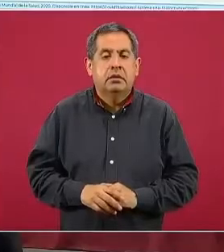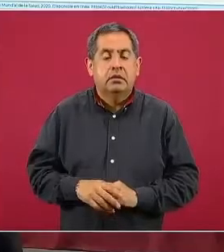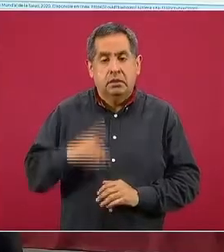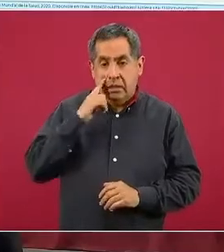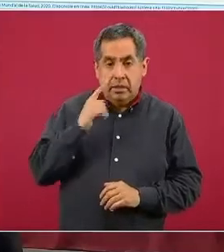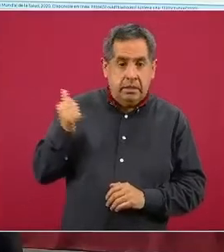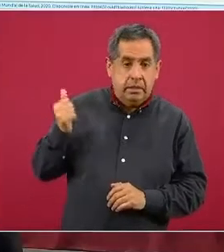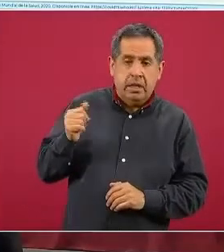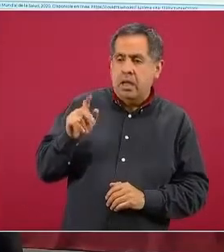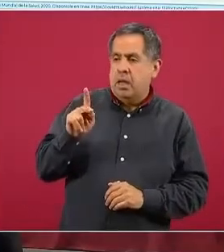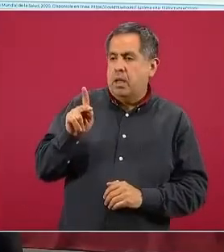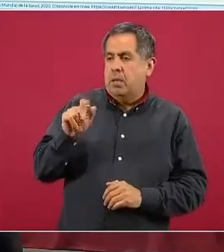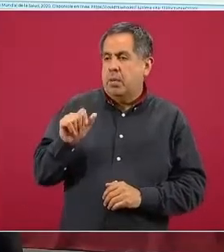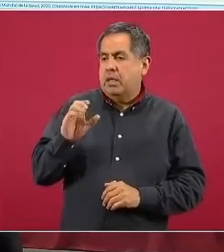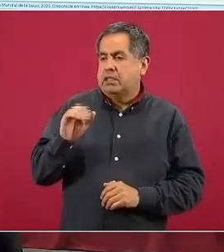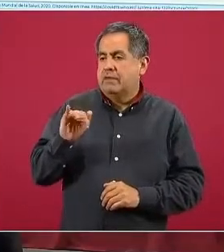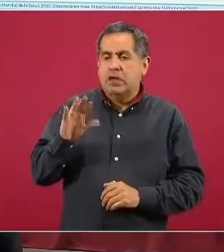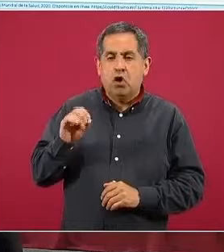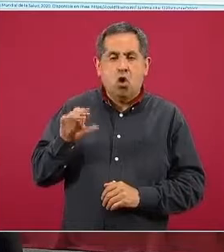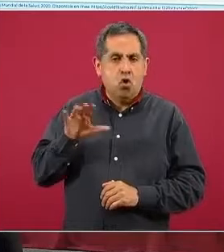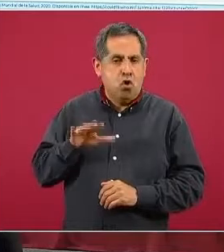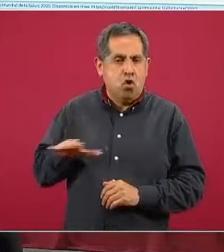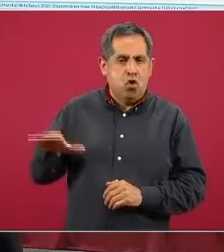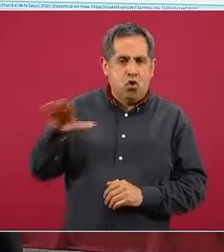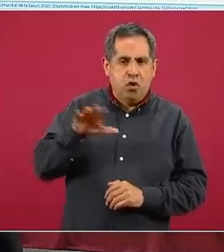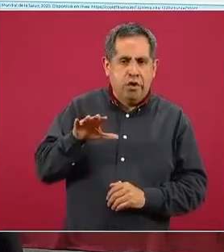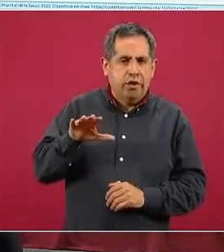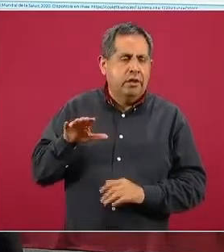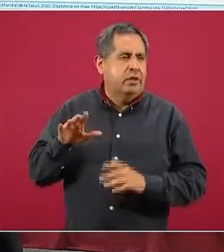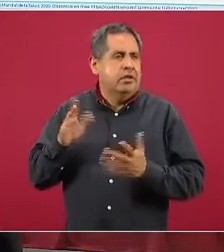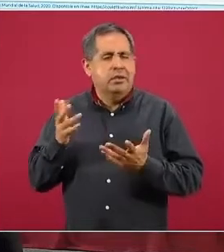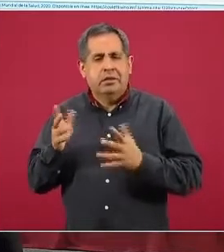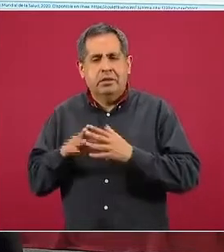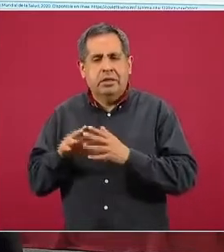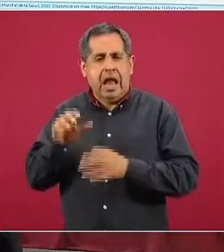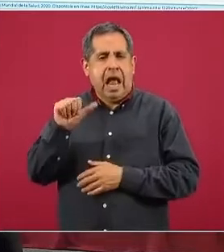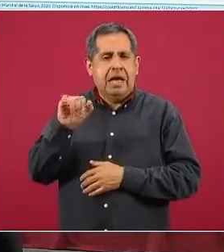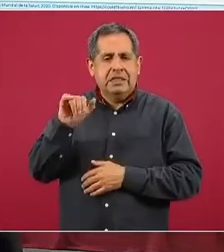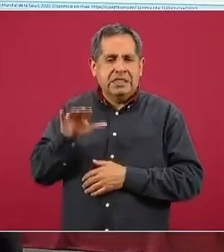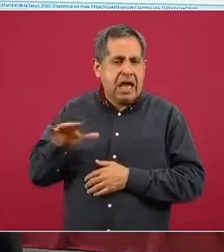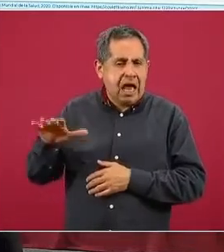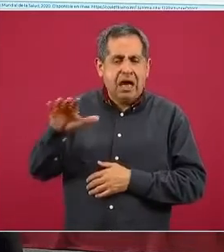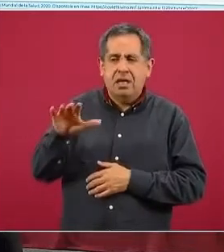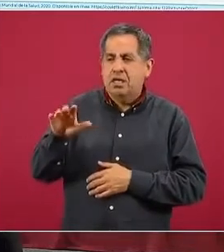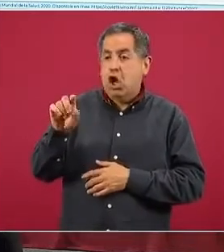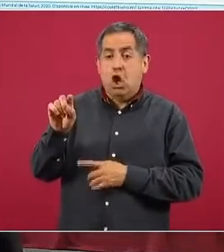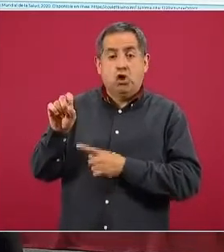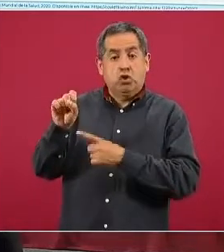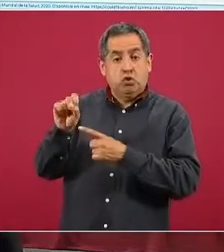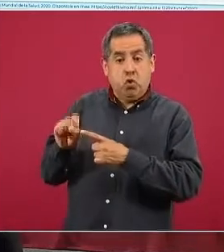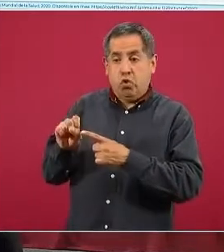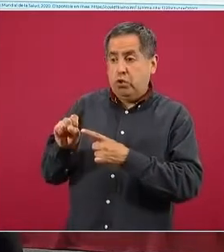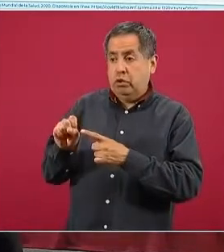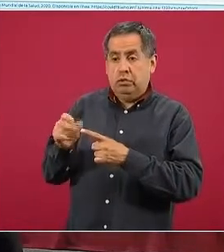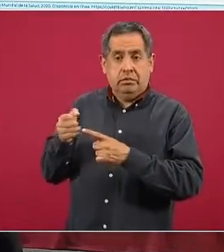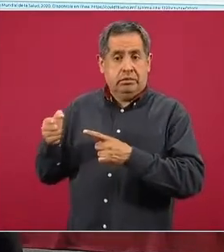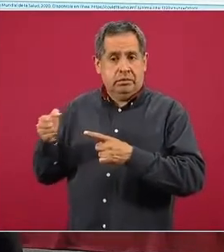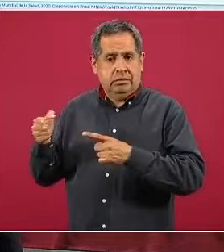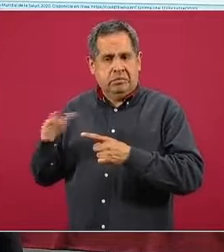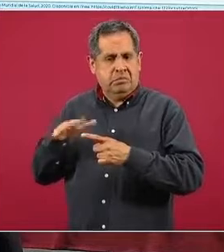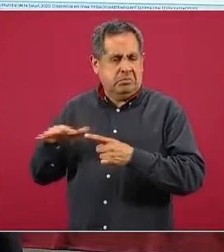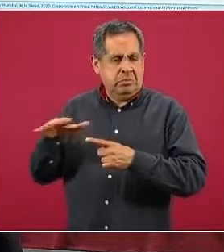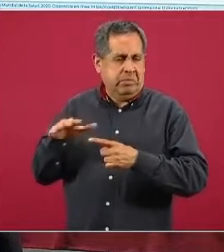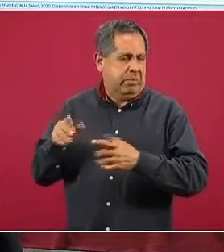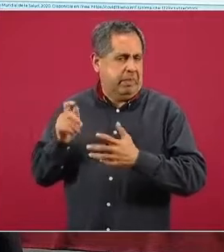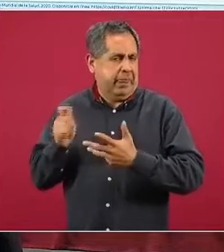región Pacífico Occidental, esto es la región del Asia en la parte sur occidental, y es una